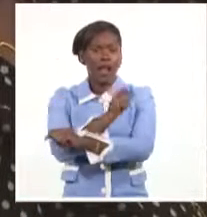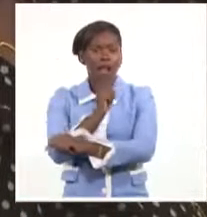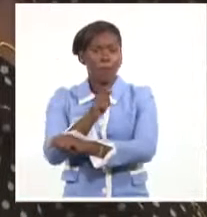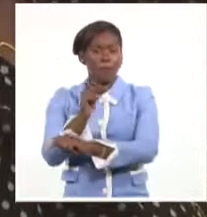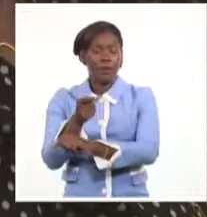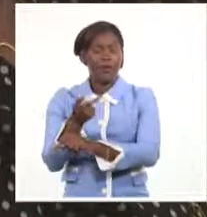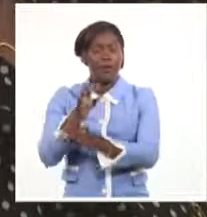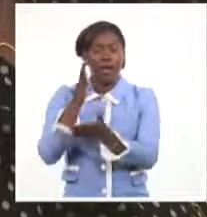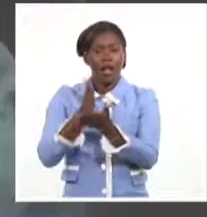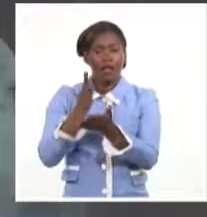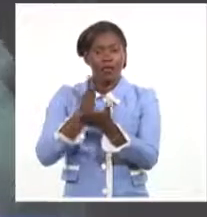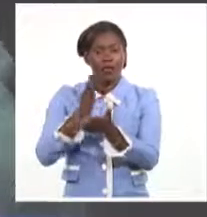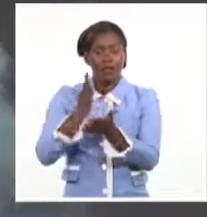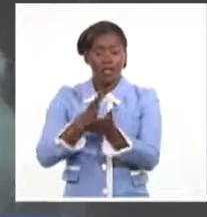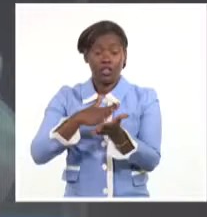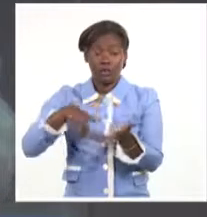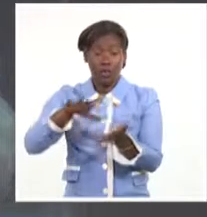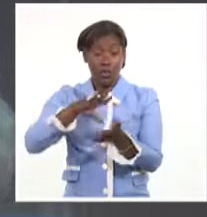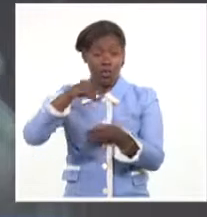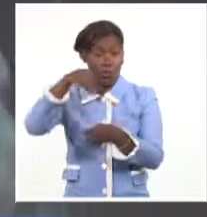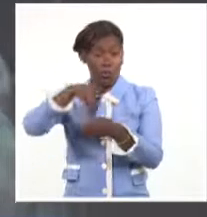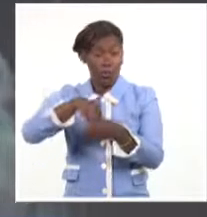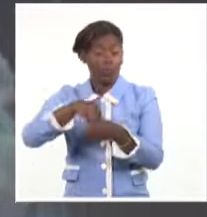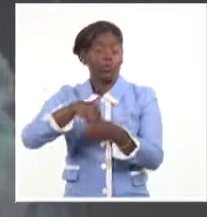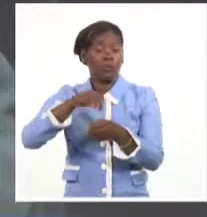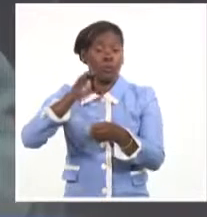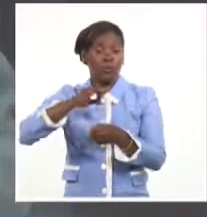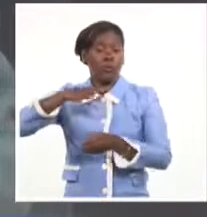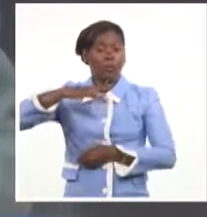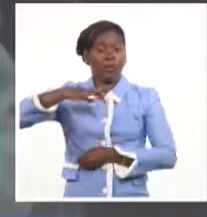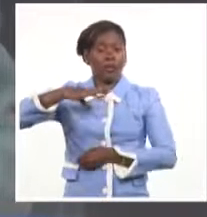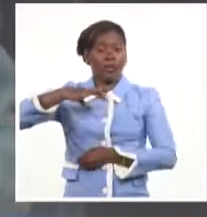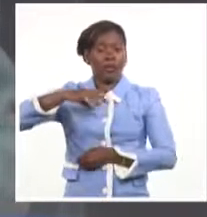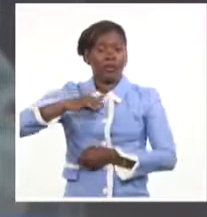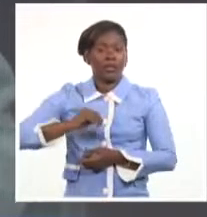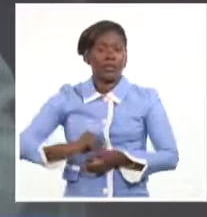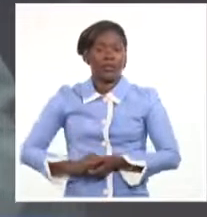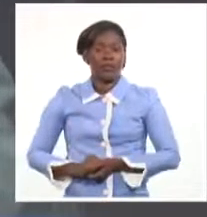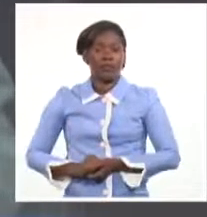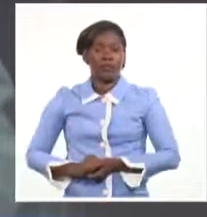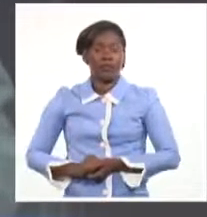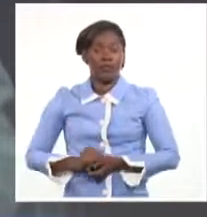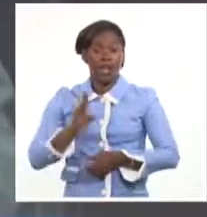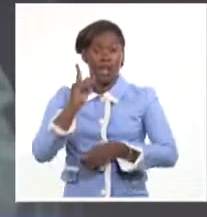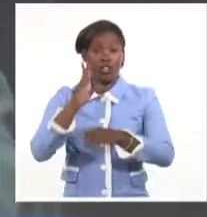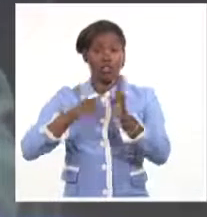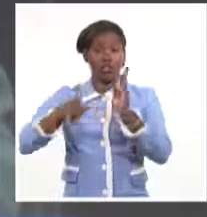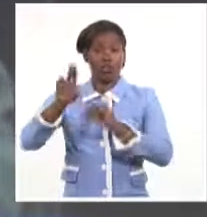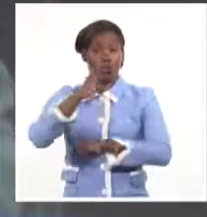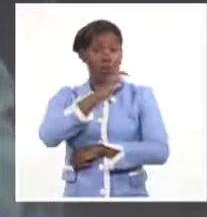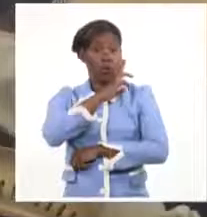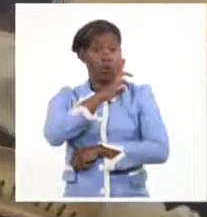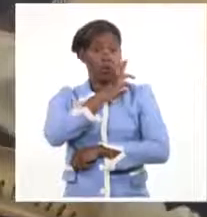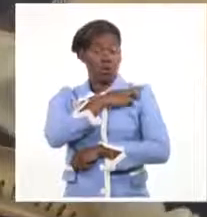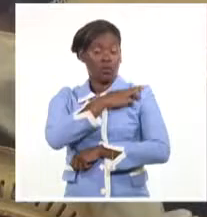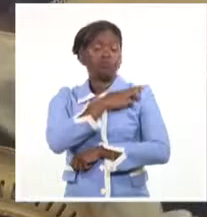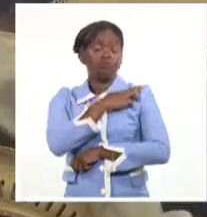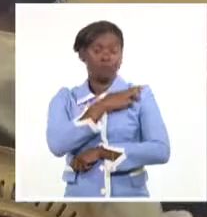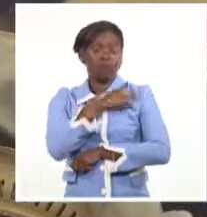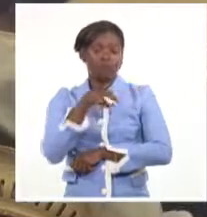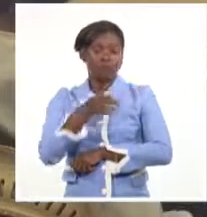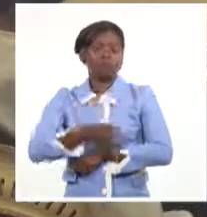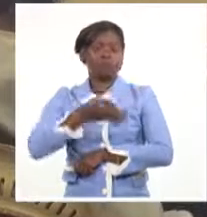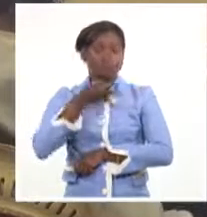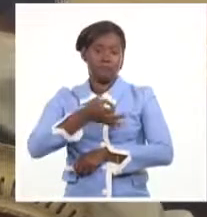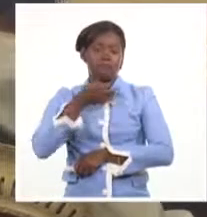la Universidad de Pinar del Río, Hermano Saiz Montes de Oca. Su rector, el doctor en ciencias, Yorky Mayor Hernández, destacó el